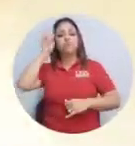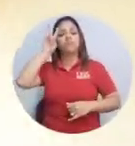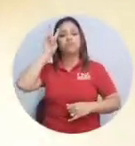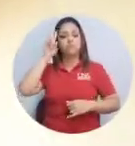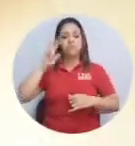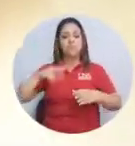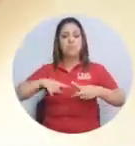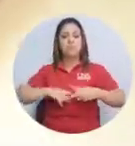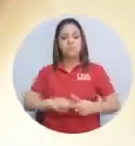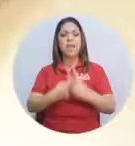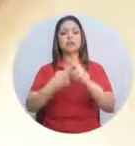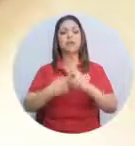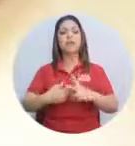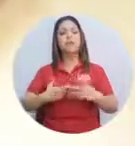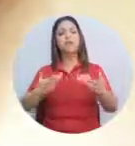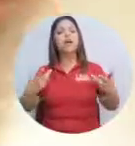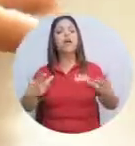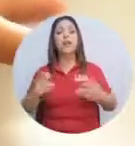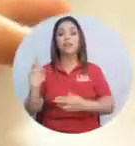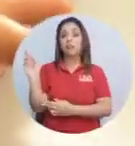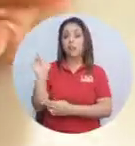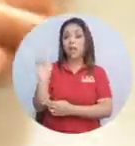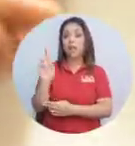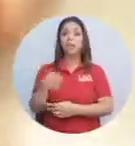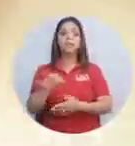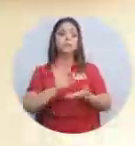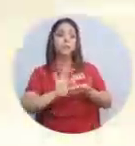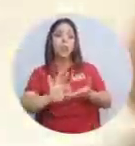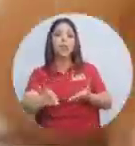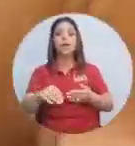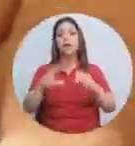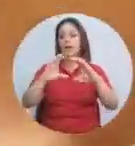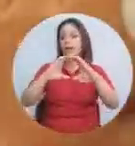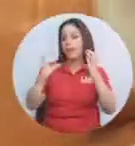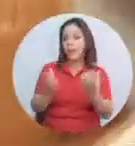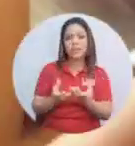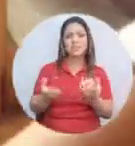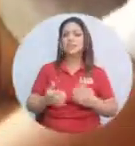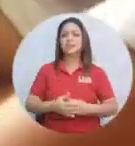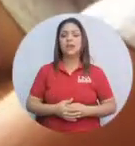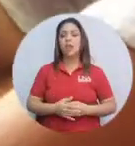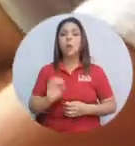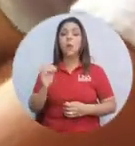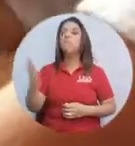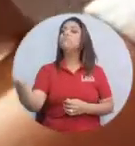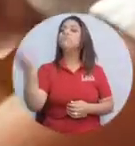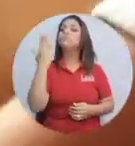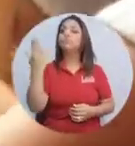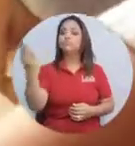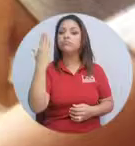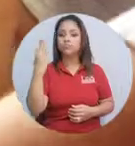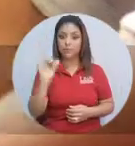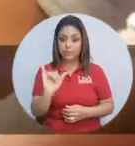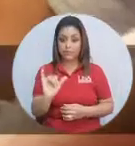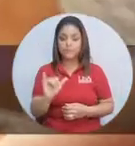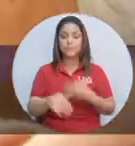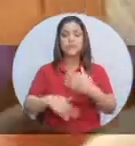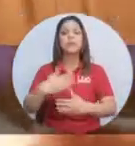en contexto presencial, en la escuela, en el recreo, en la clase, en relaciones cara a cara,